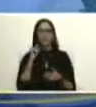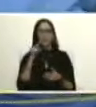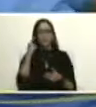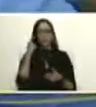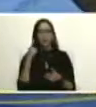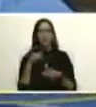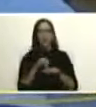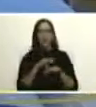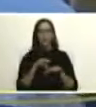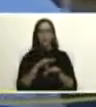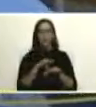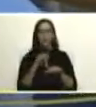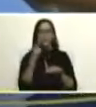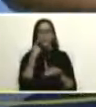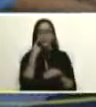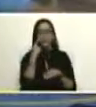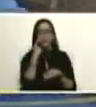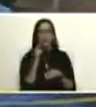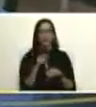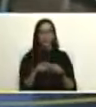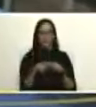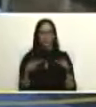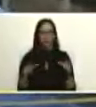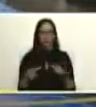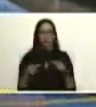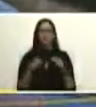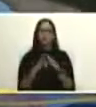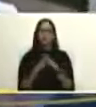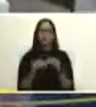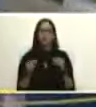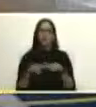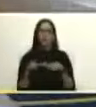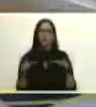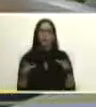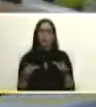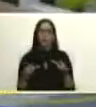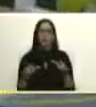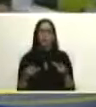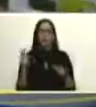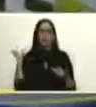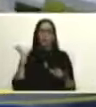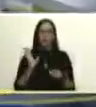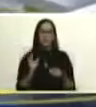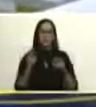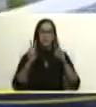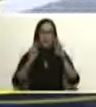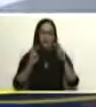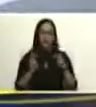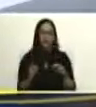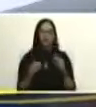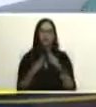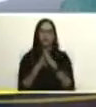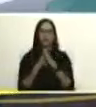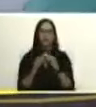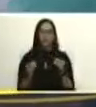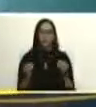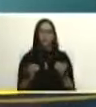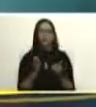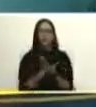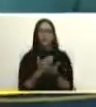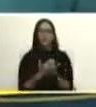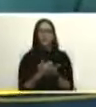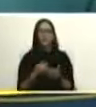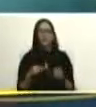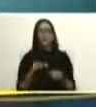ministra Yelix está pendiente de esos detalles, de todos esos detalles, y viene y revisa toda la parte de medicina general. Aquí